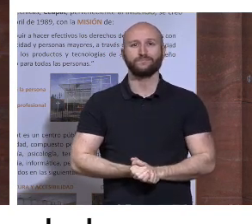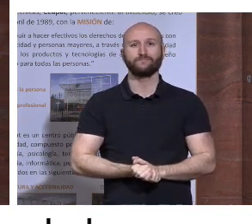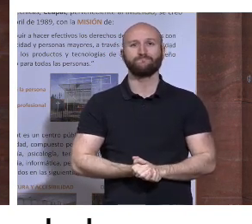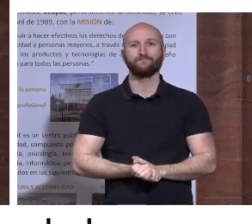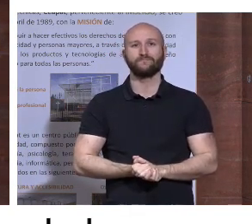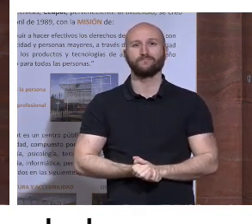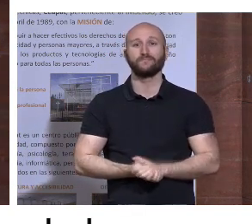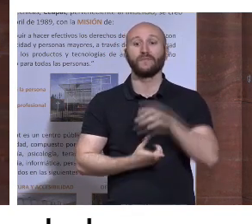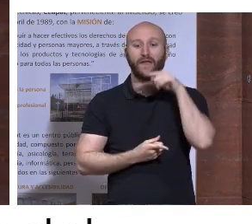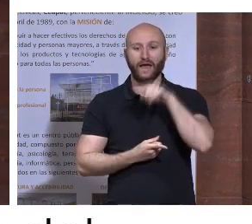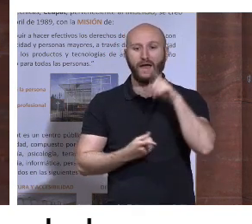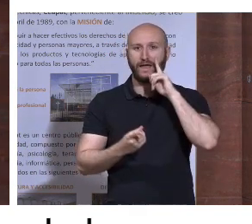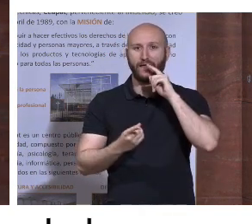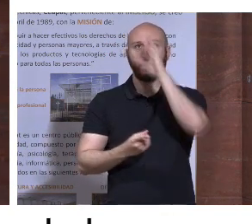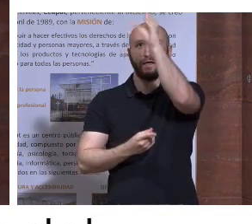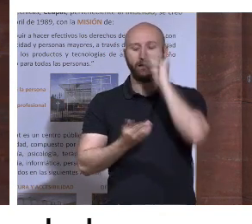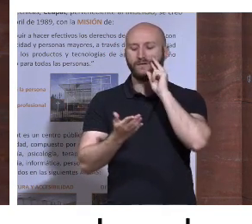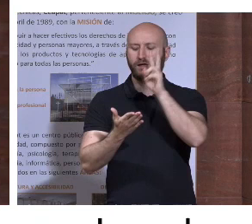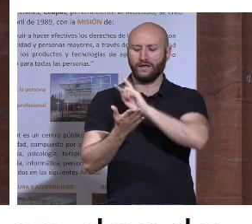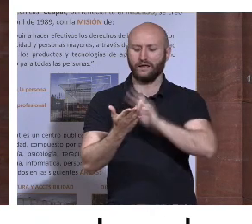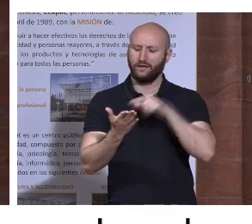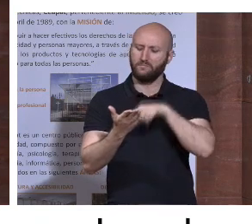es donde leí por primera vez acerca